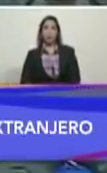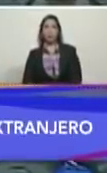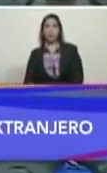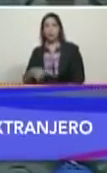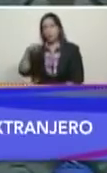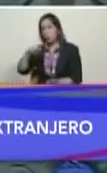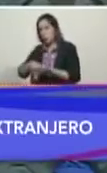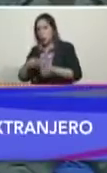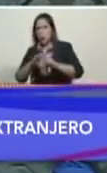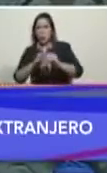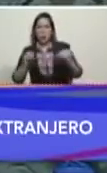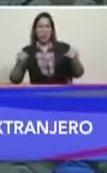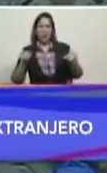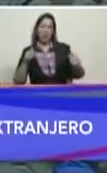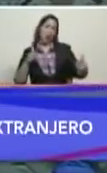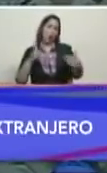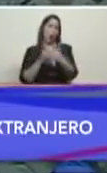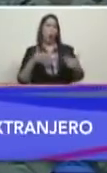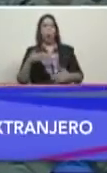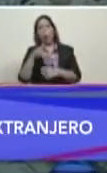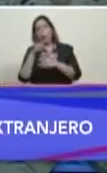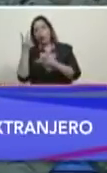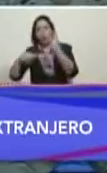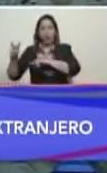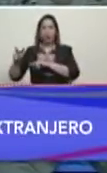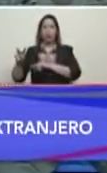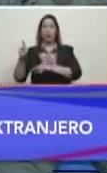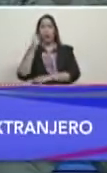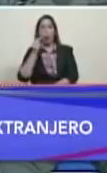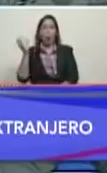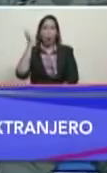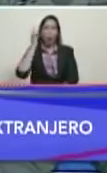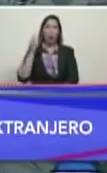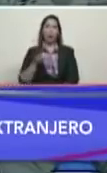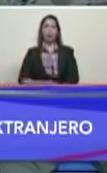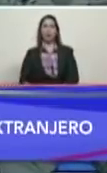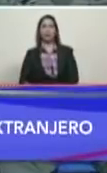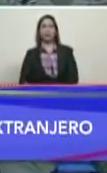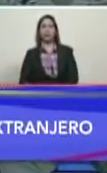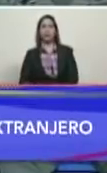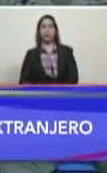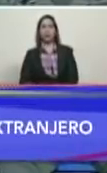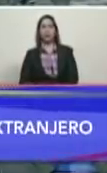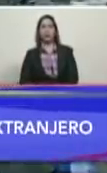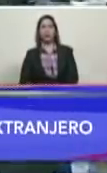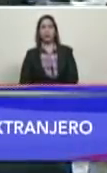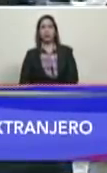en tierra contra los traidores y contra las traidoras, estén donde estén.